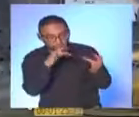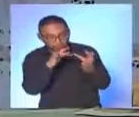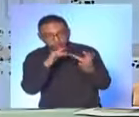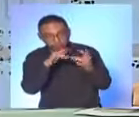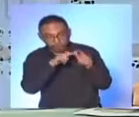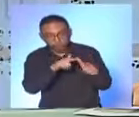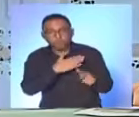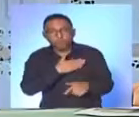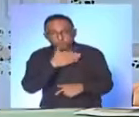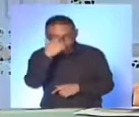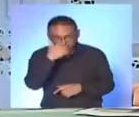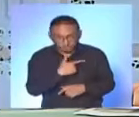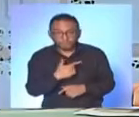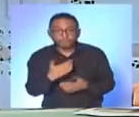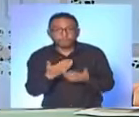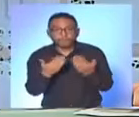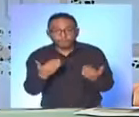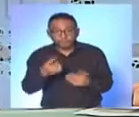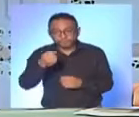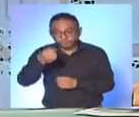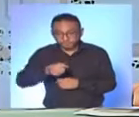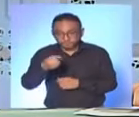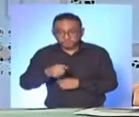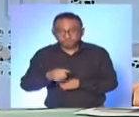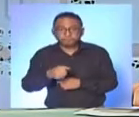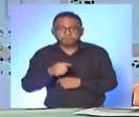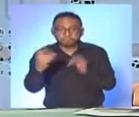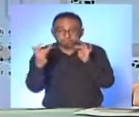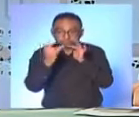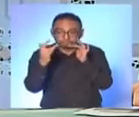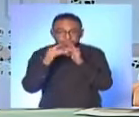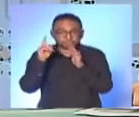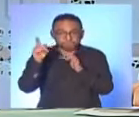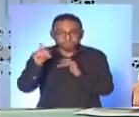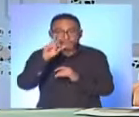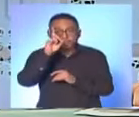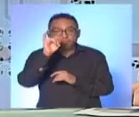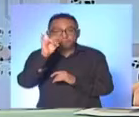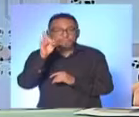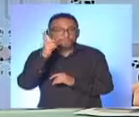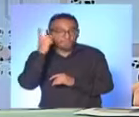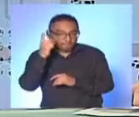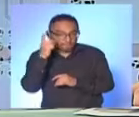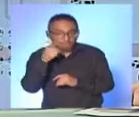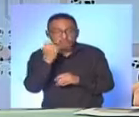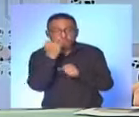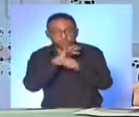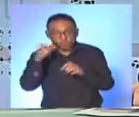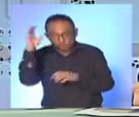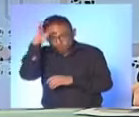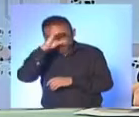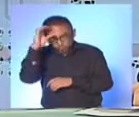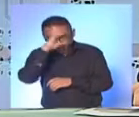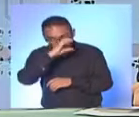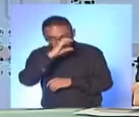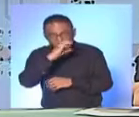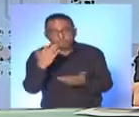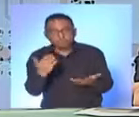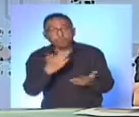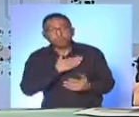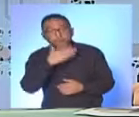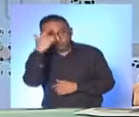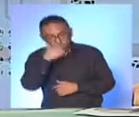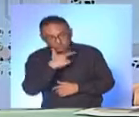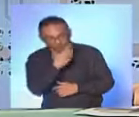Contacto, muy buena noche. Y es momento de saludar y enlazarnos con nuestra compañera Dafne Gutiérrez con toda la información de la cultura. Dafne, muy buena